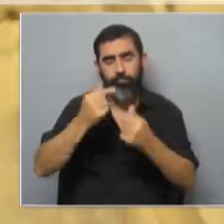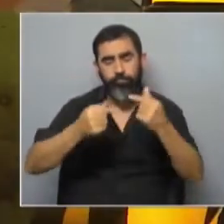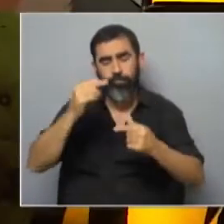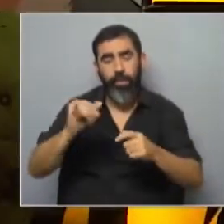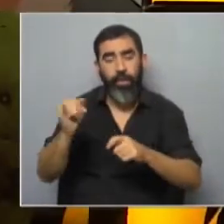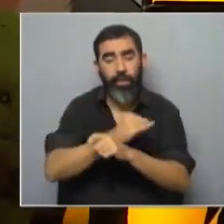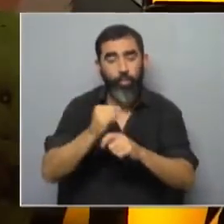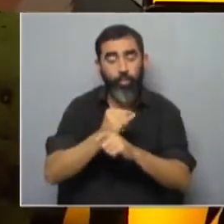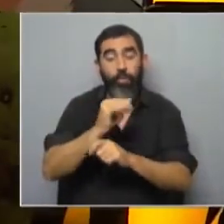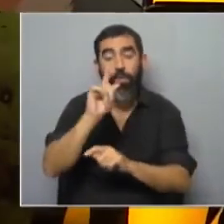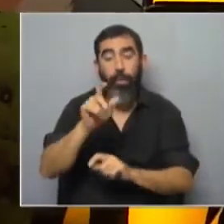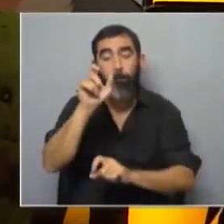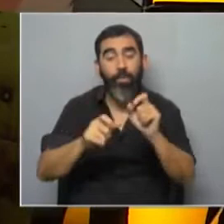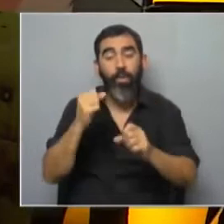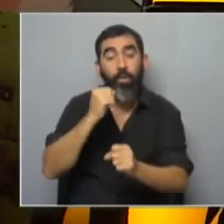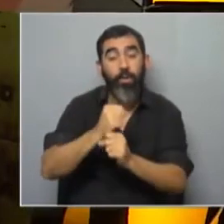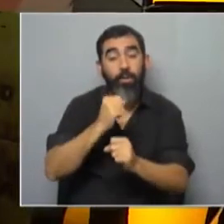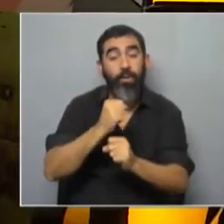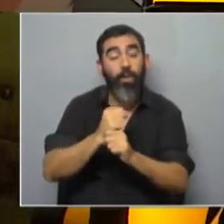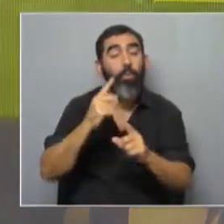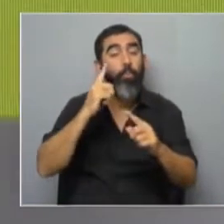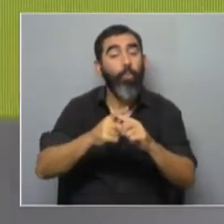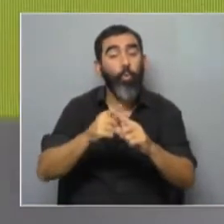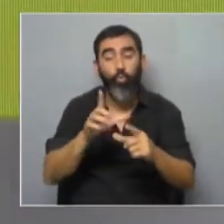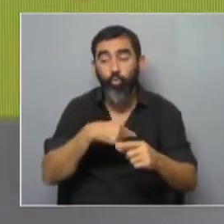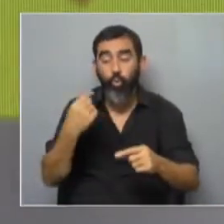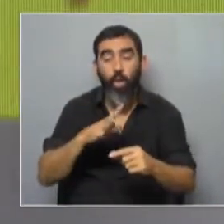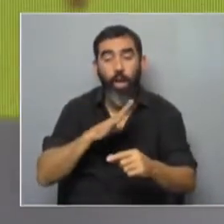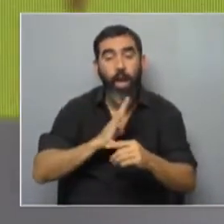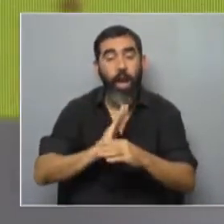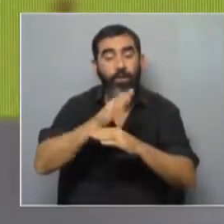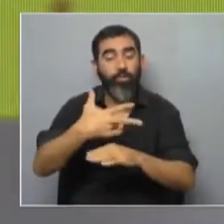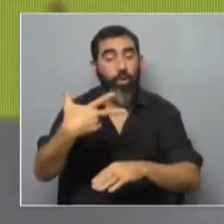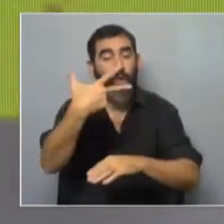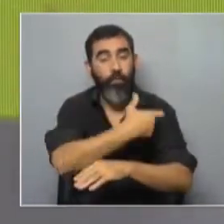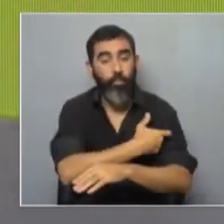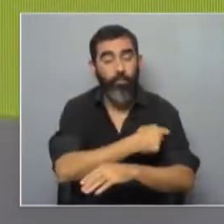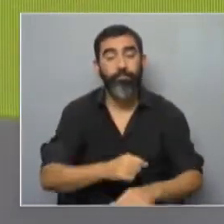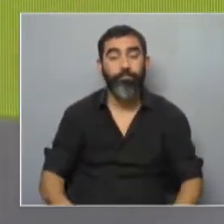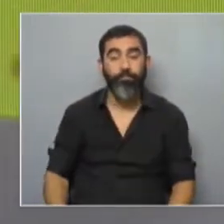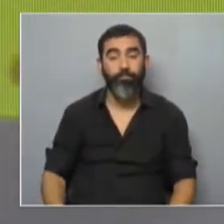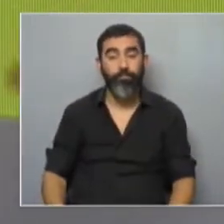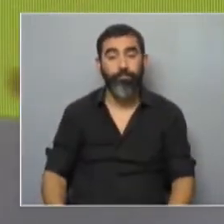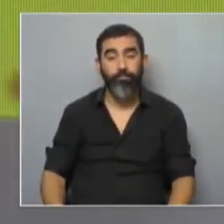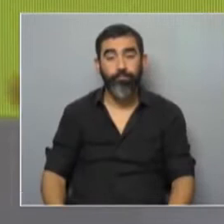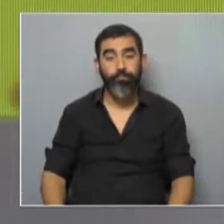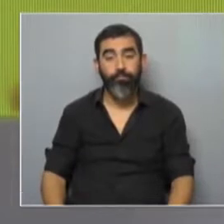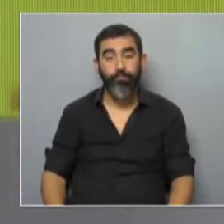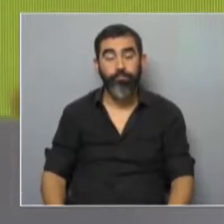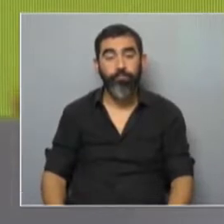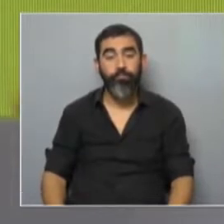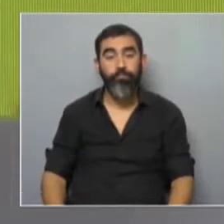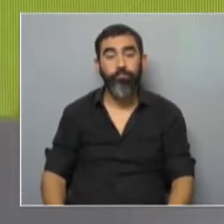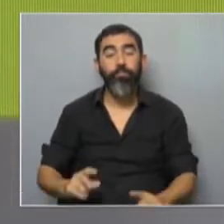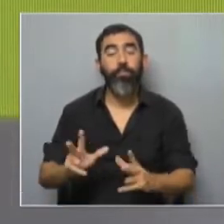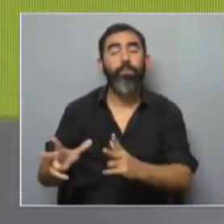instituciones, organismos y personas que trabajan para que a todos tengamos acceso a las vacunas. Y justamente, para terminar, una cuestión